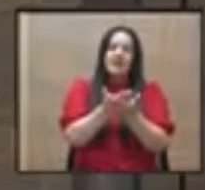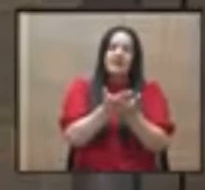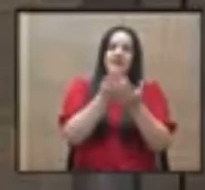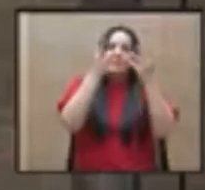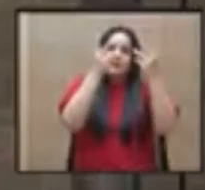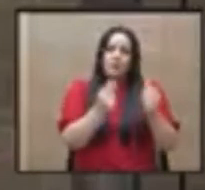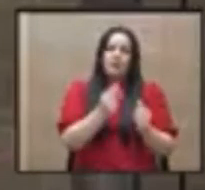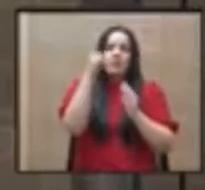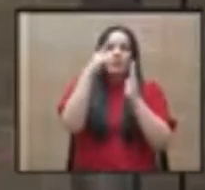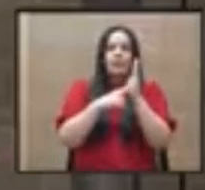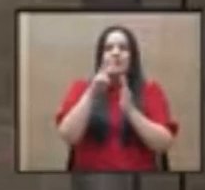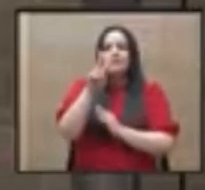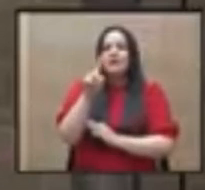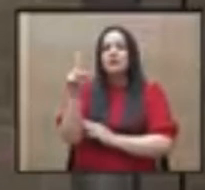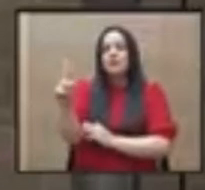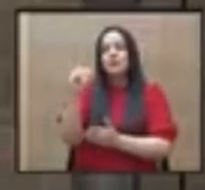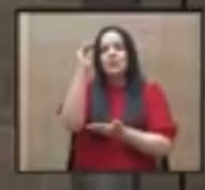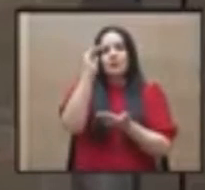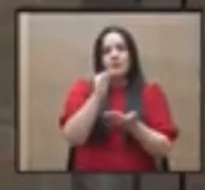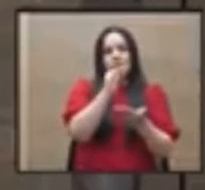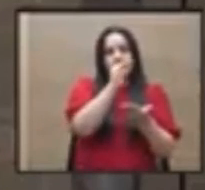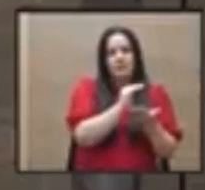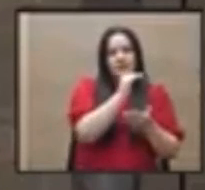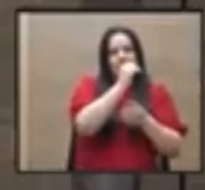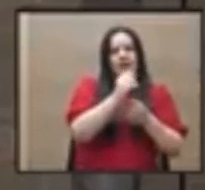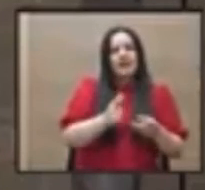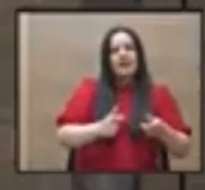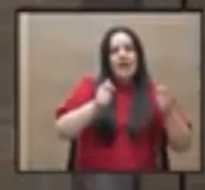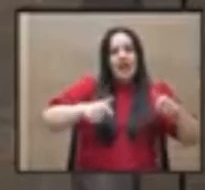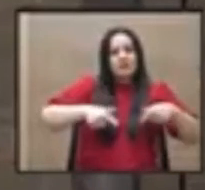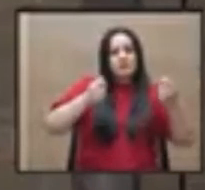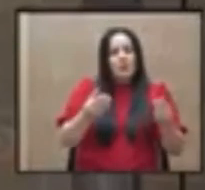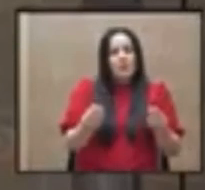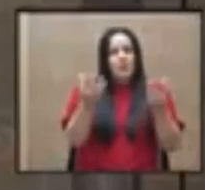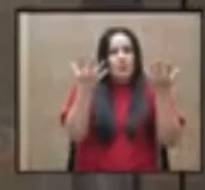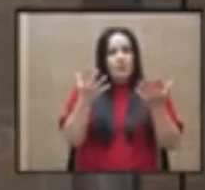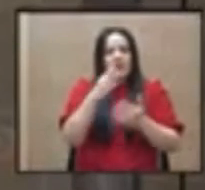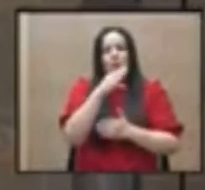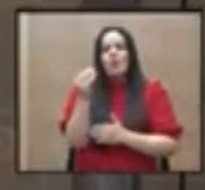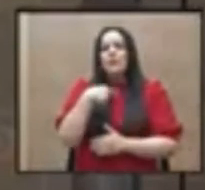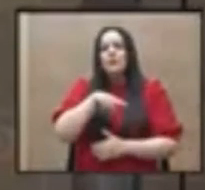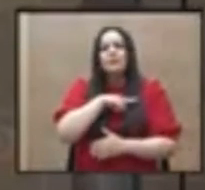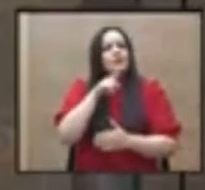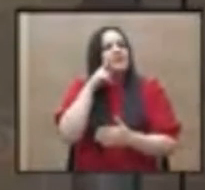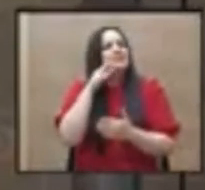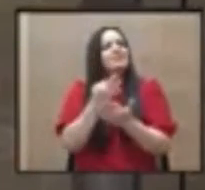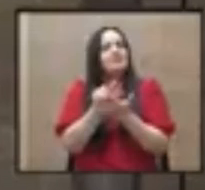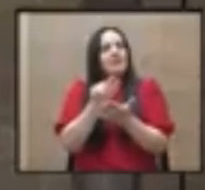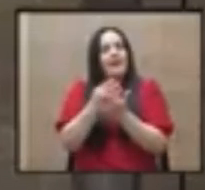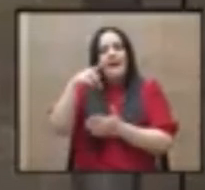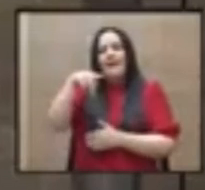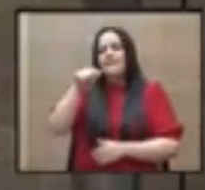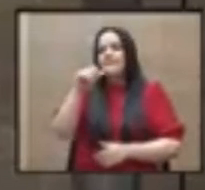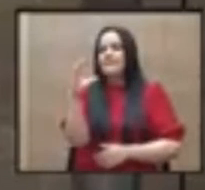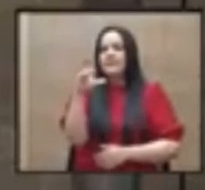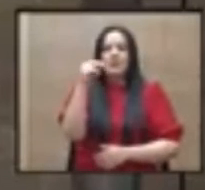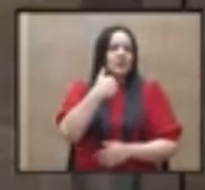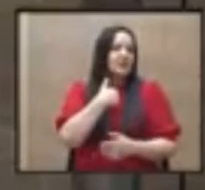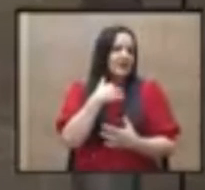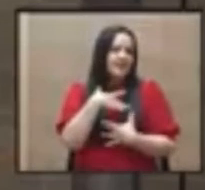a los recortes del gasto público. Hemos sido testigos de que el PAC no tiene intenciones de hacer